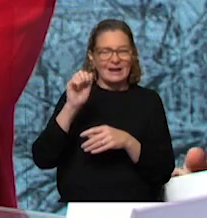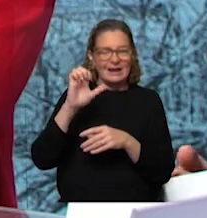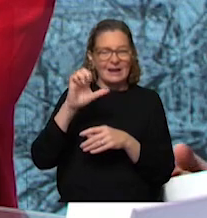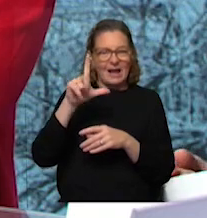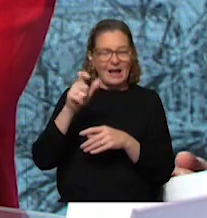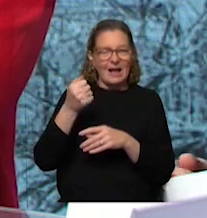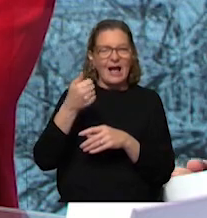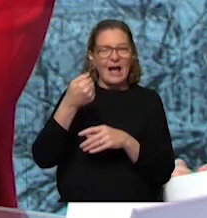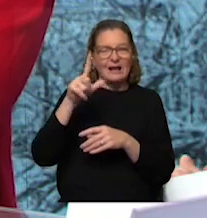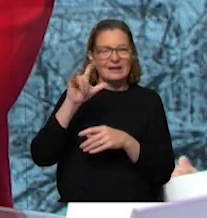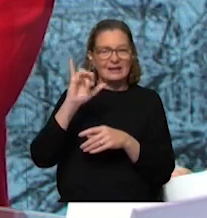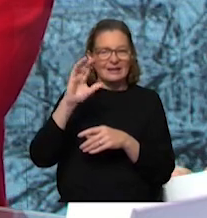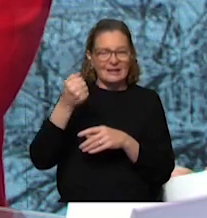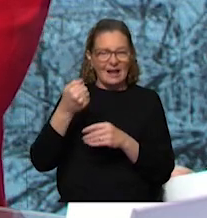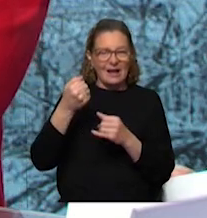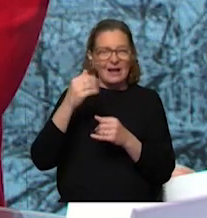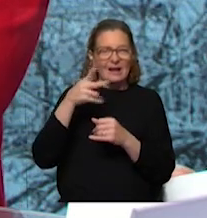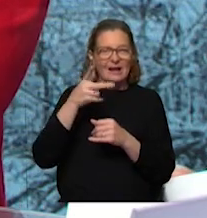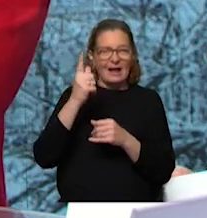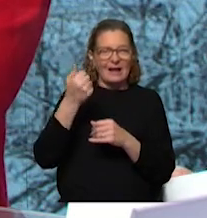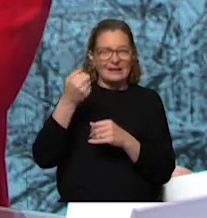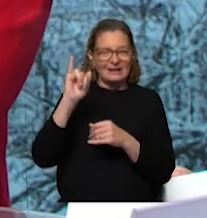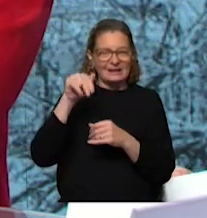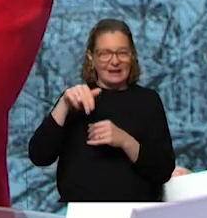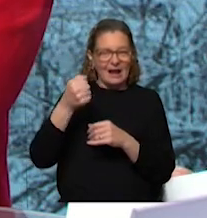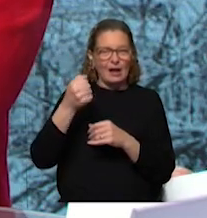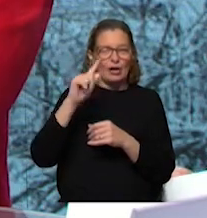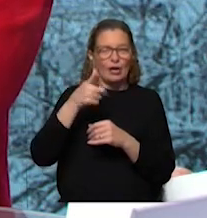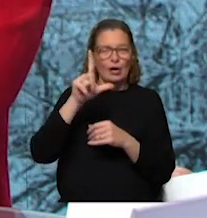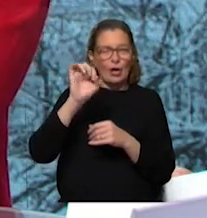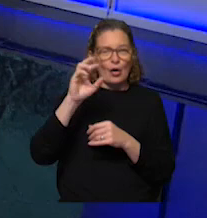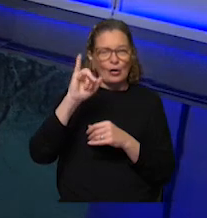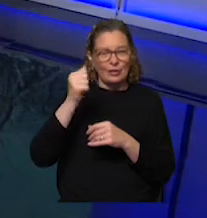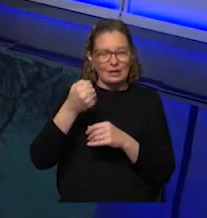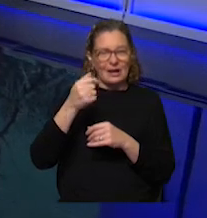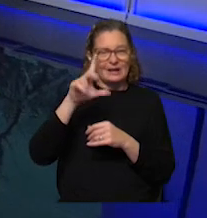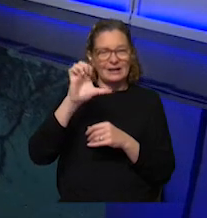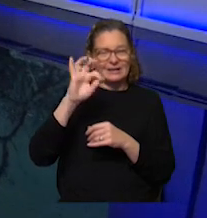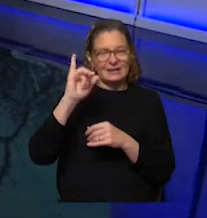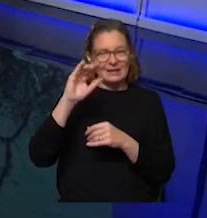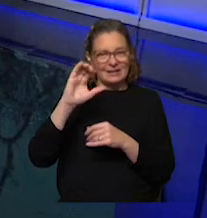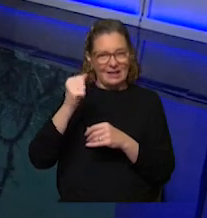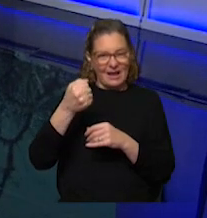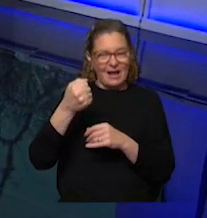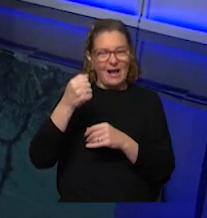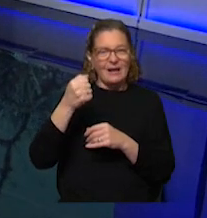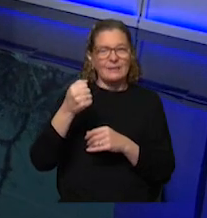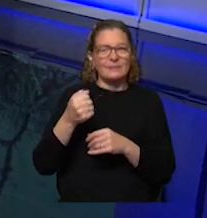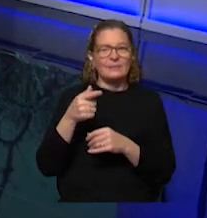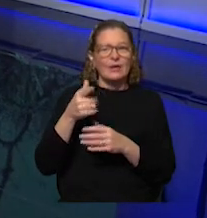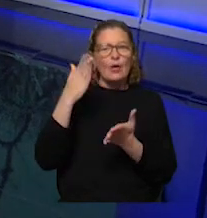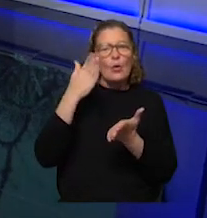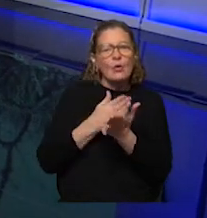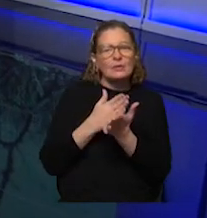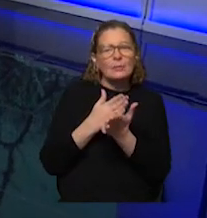zafarón Islas Alicia luciardo karinavich Gloria Alves Sara de La teja Leticia de Ávila Sí en ese último capítulo